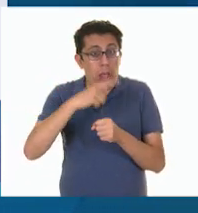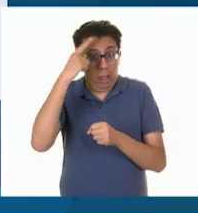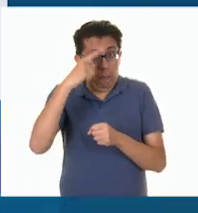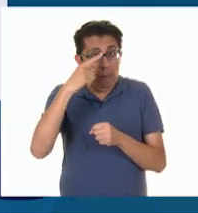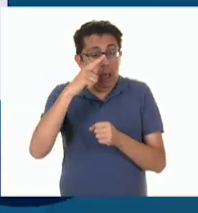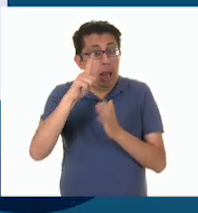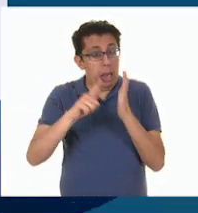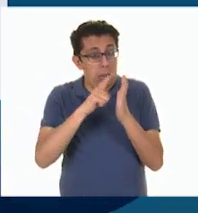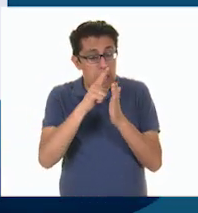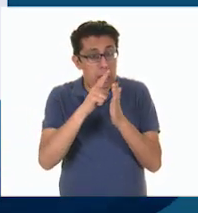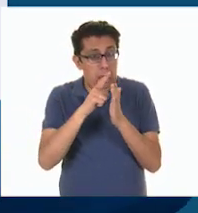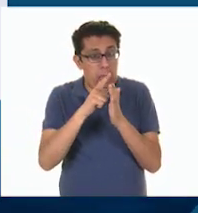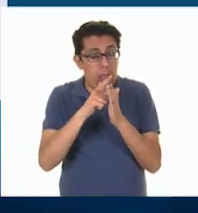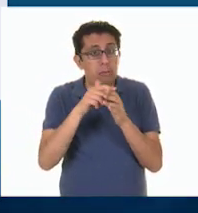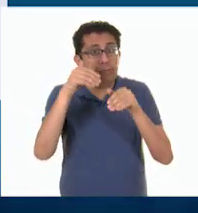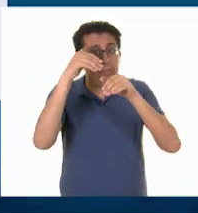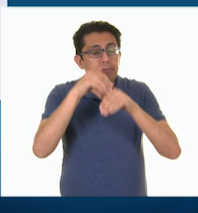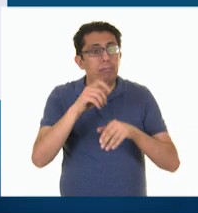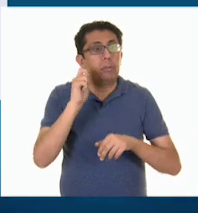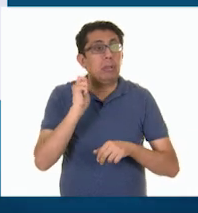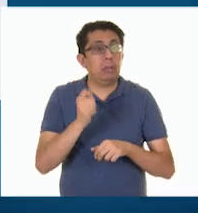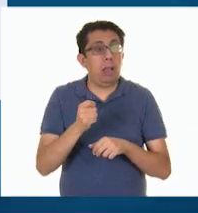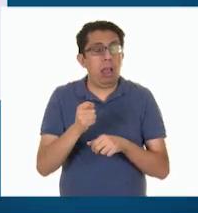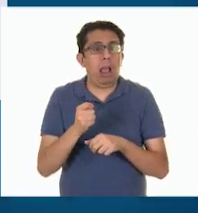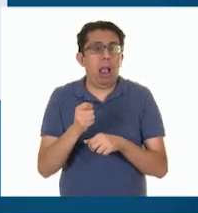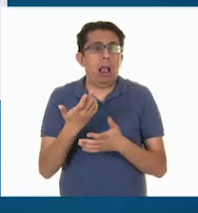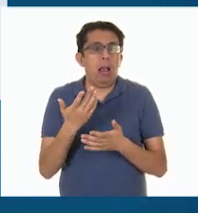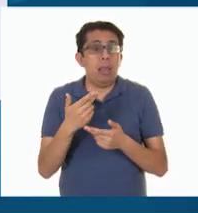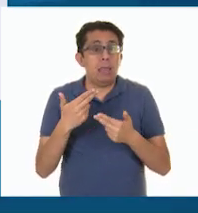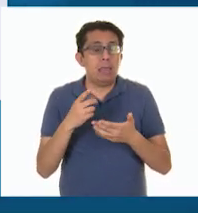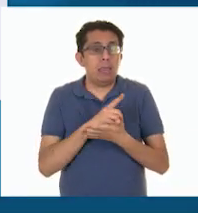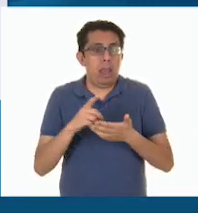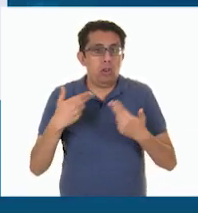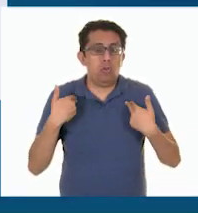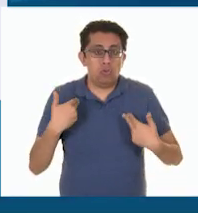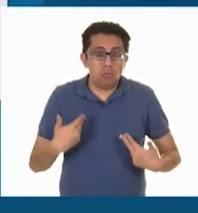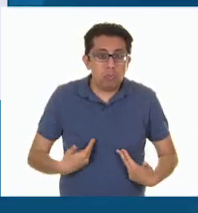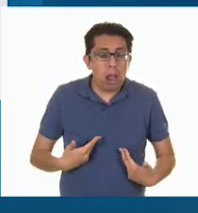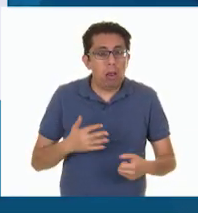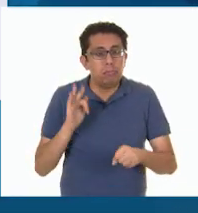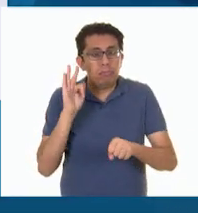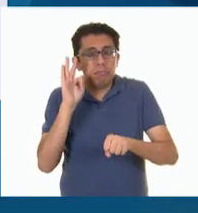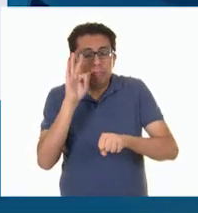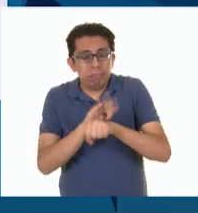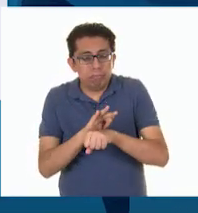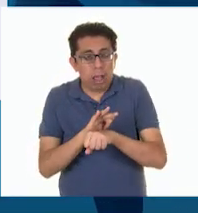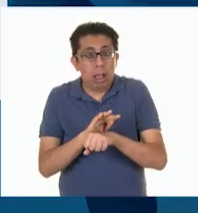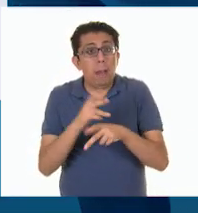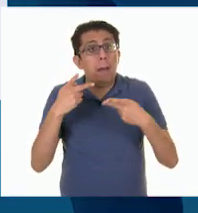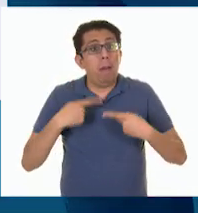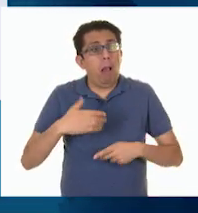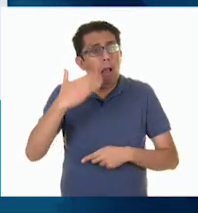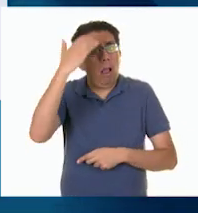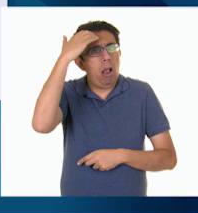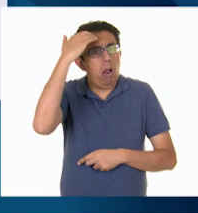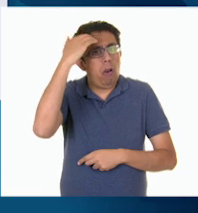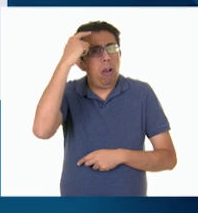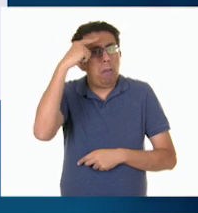respeto, protección y defensa de los derechos humanos y en la cual las personas conocen y se esfuerzan por cumplir con